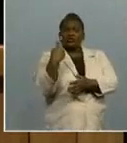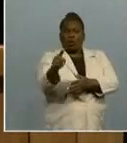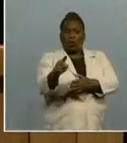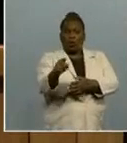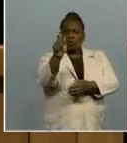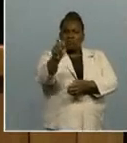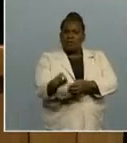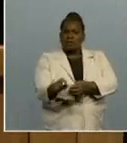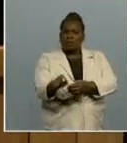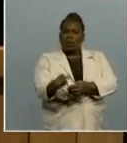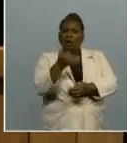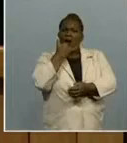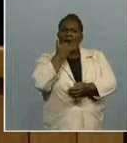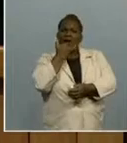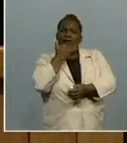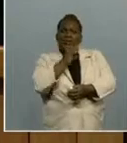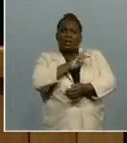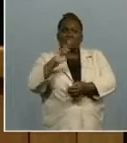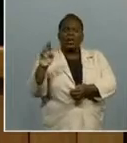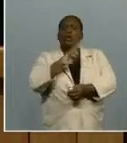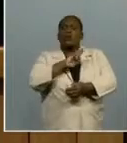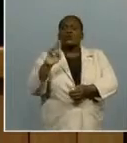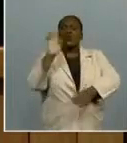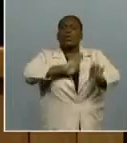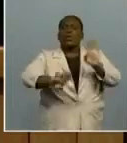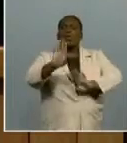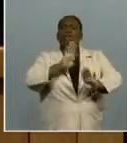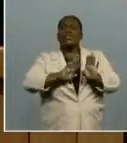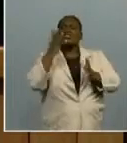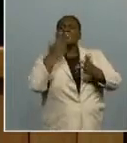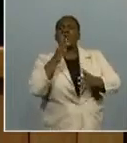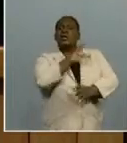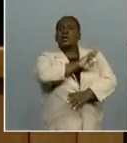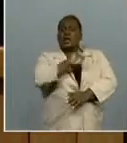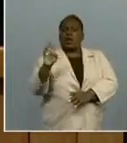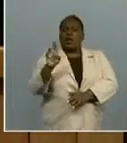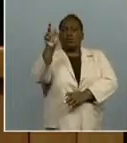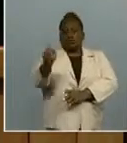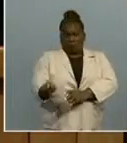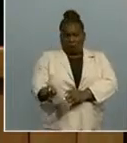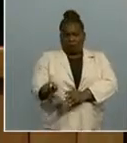provocadores a la revolución la defienden los revolucionarios